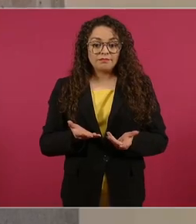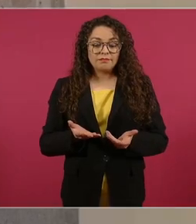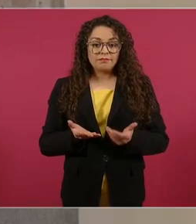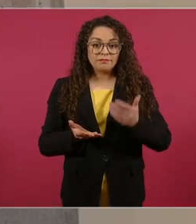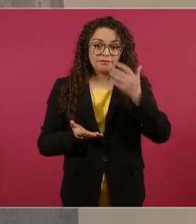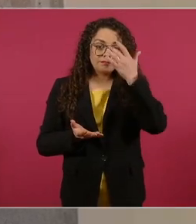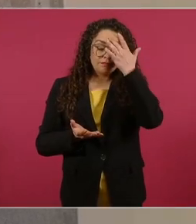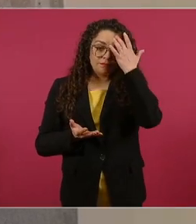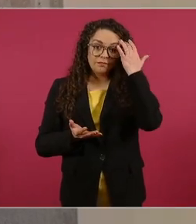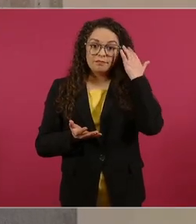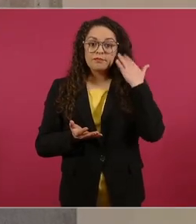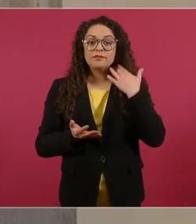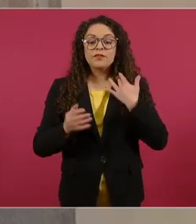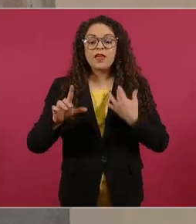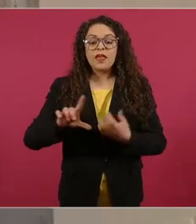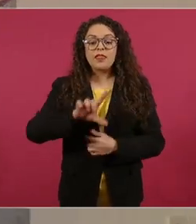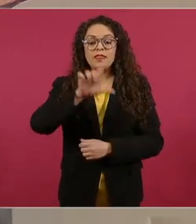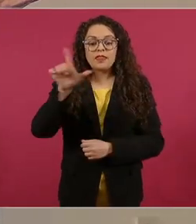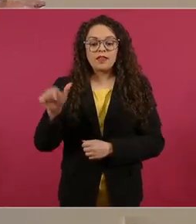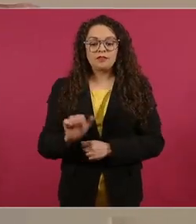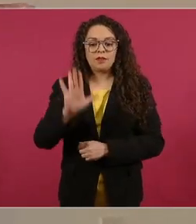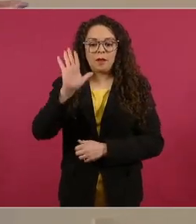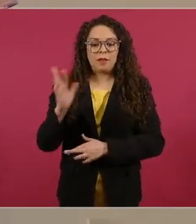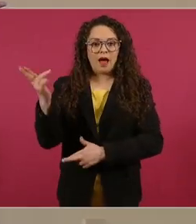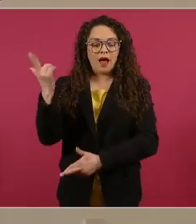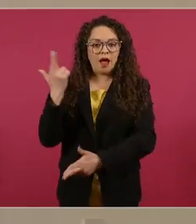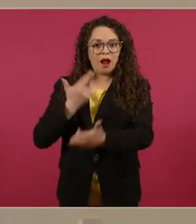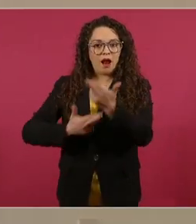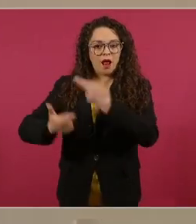Y después dar un paso atrás,